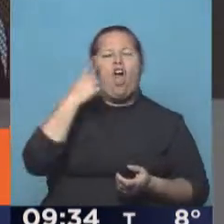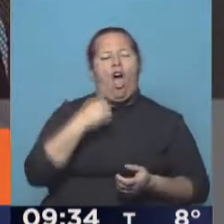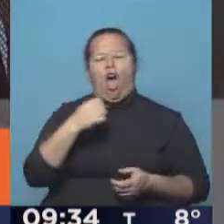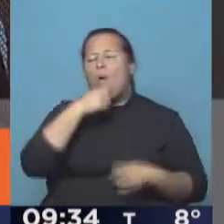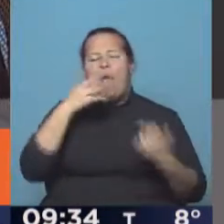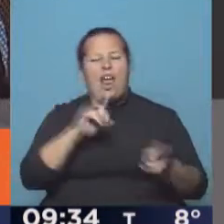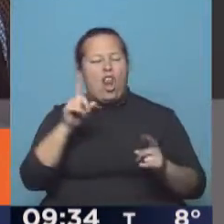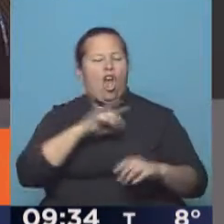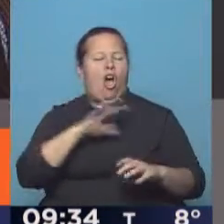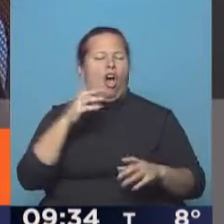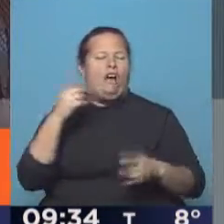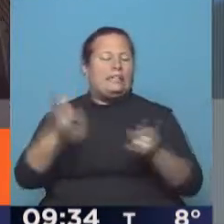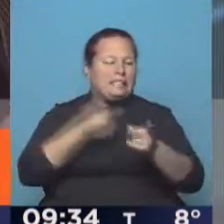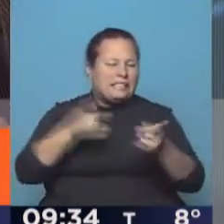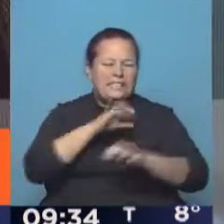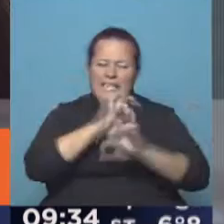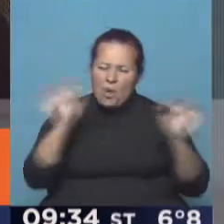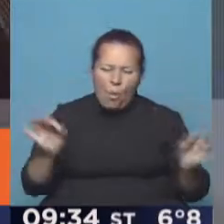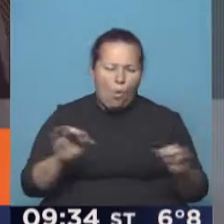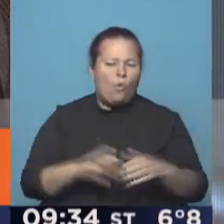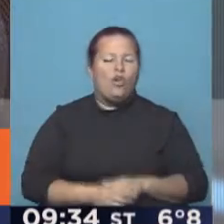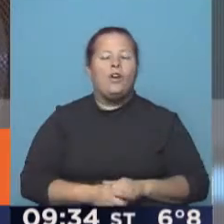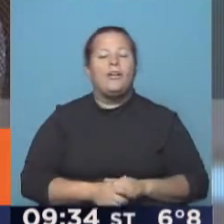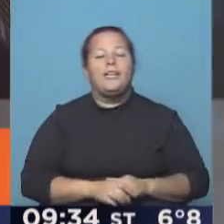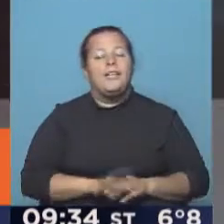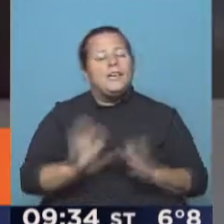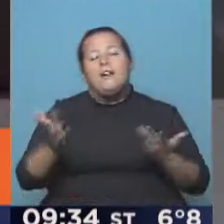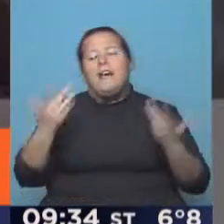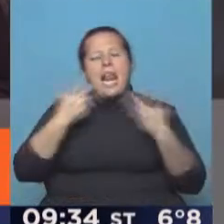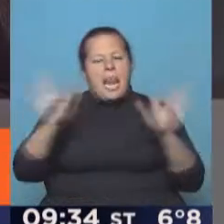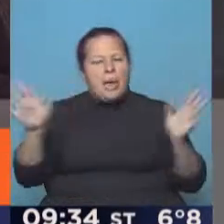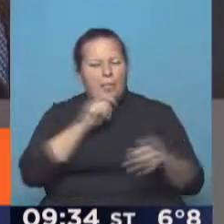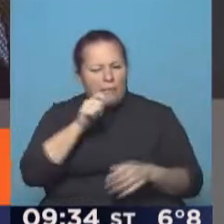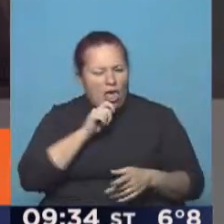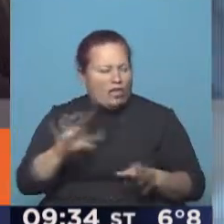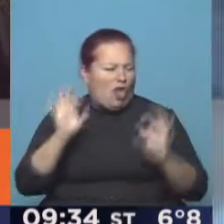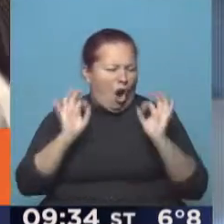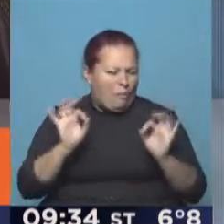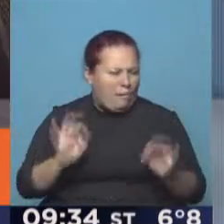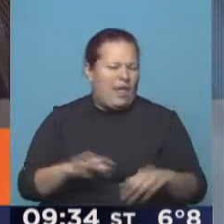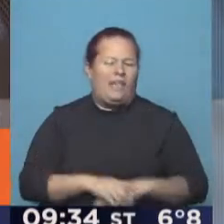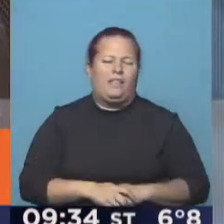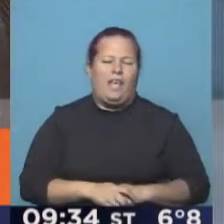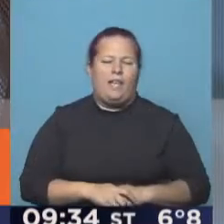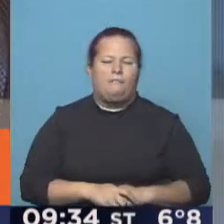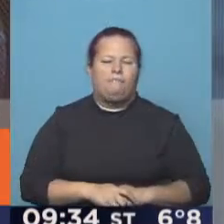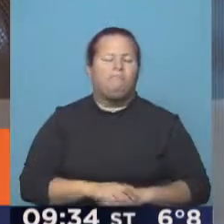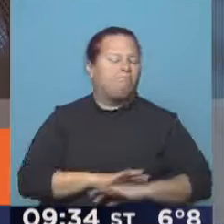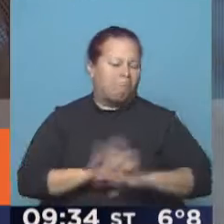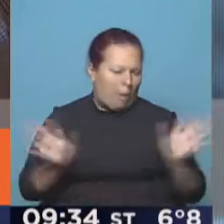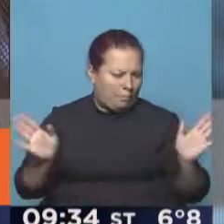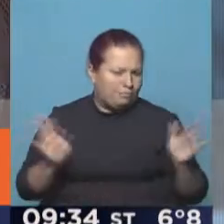no persiguió a nadie, tuvo una libertad de prensa total, absoluta, en